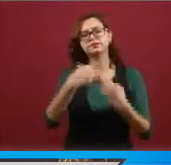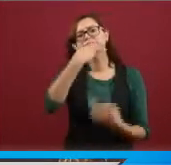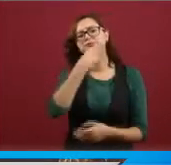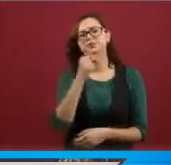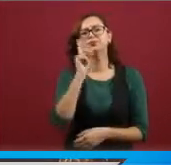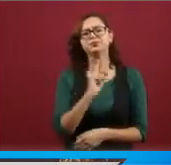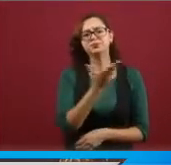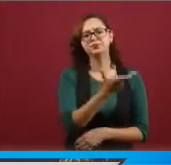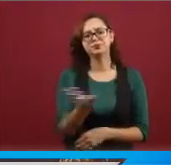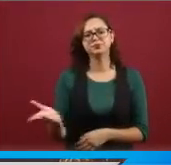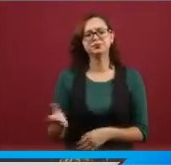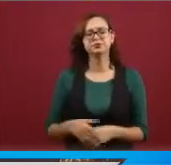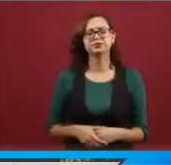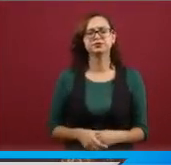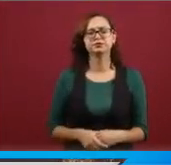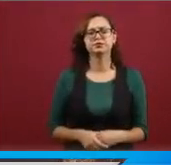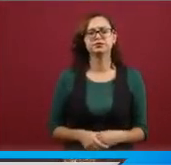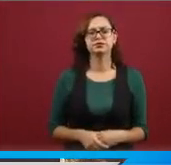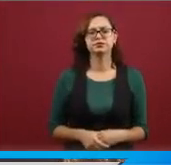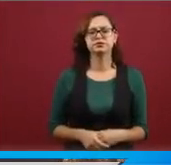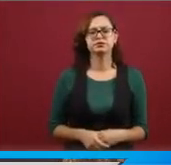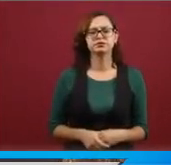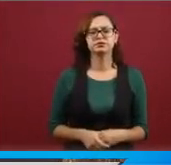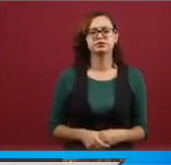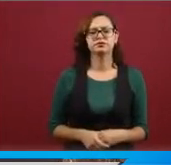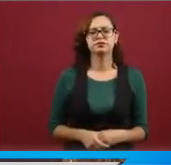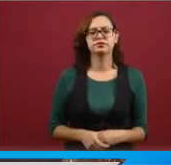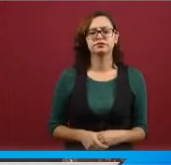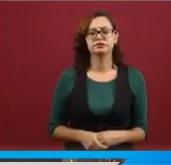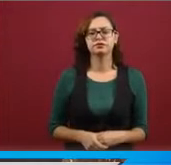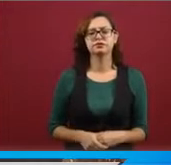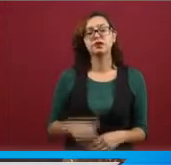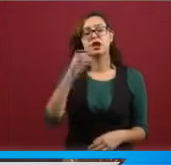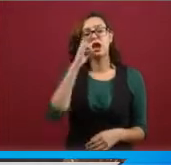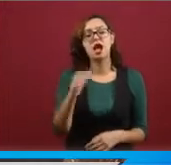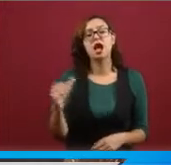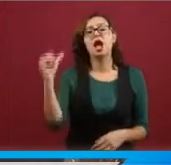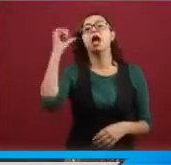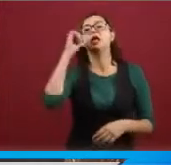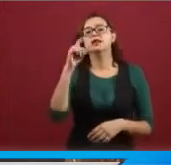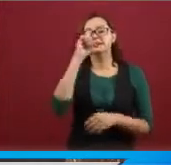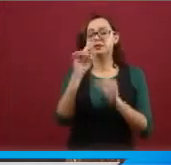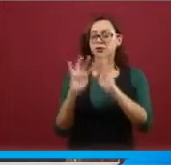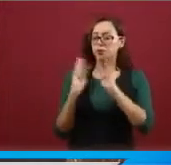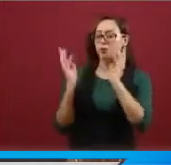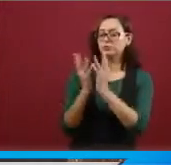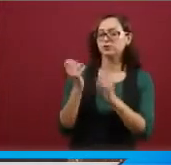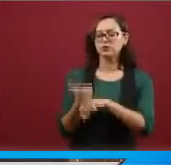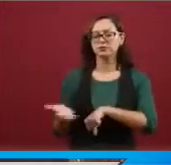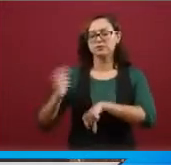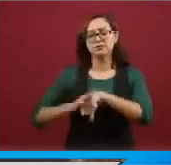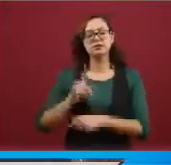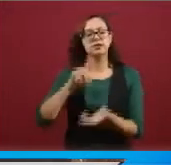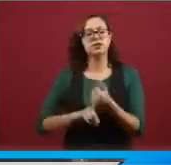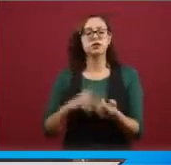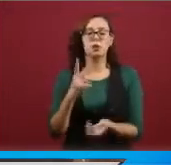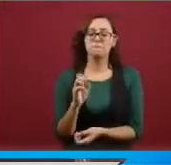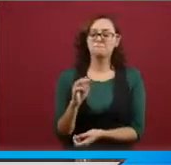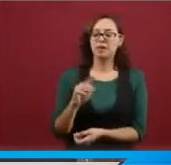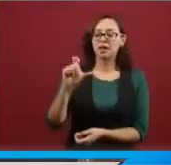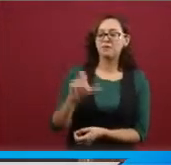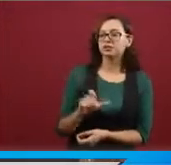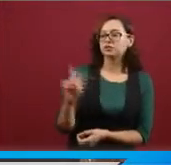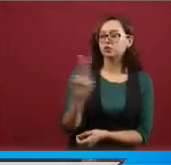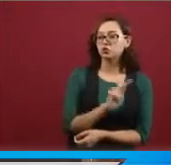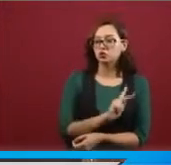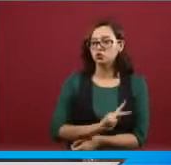Hacienda y Crédito Público, la CFE, el Consejo de Pemex y asesores externos. El plan muestra la nueva visión estratégica y de desarrollo